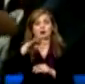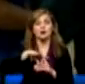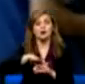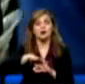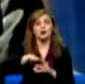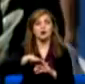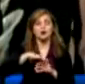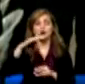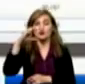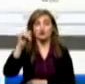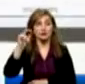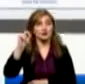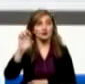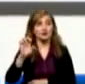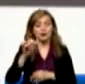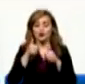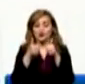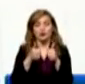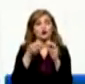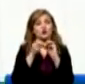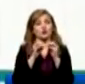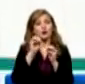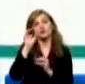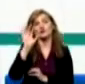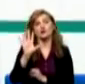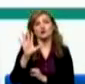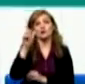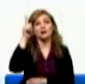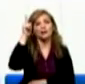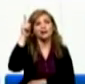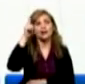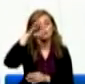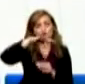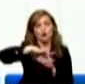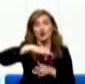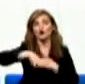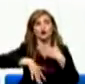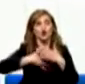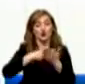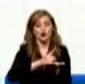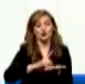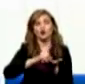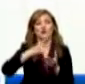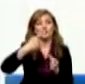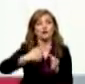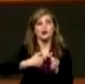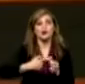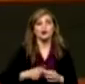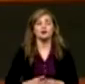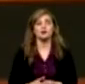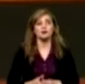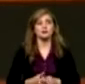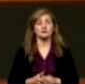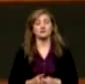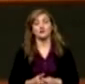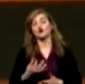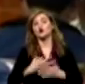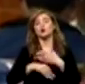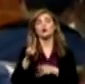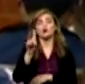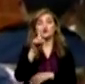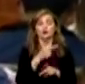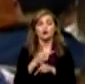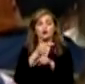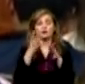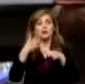Electoral, CNE, los candidatos de la lista 5 lideran la votación de todos los distritos de Quito. De los 21